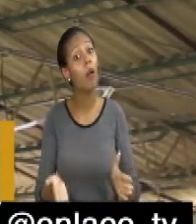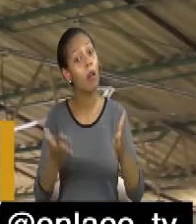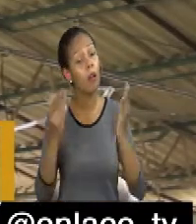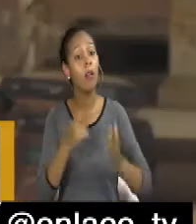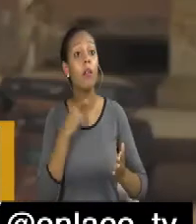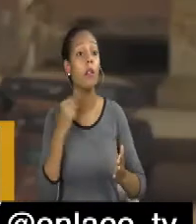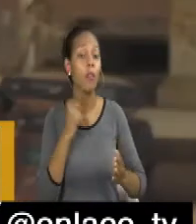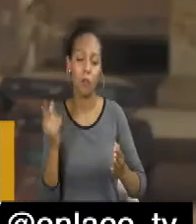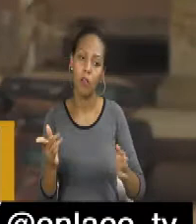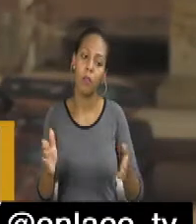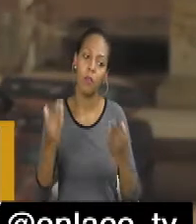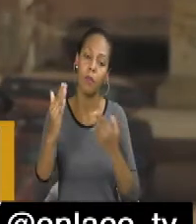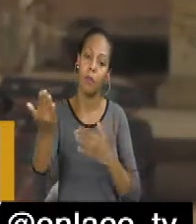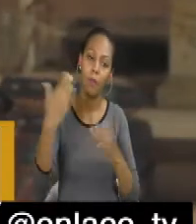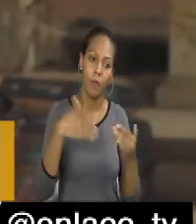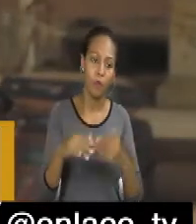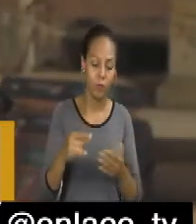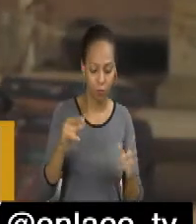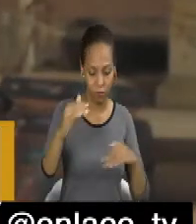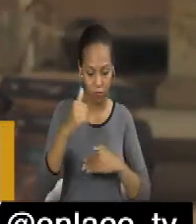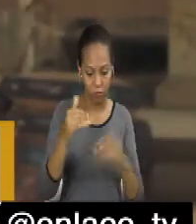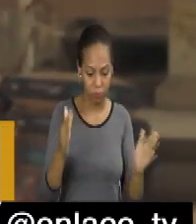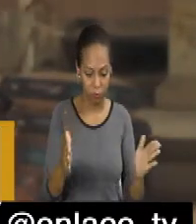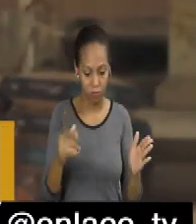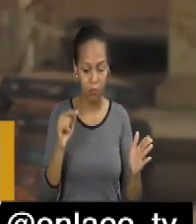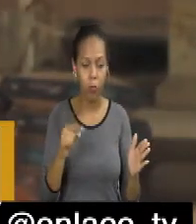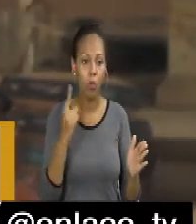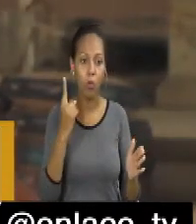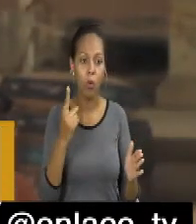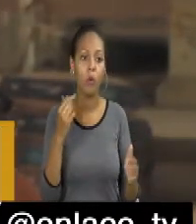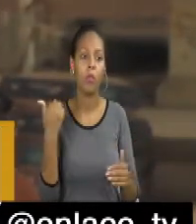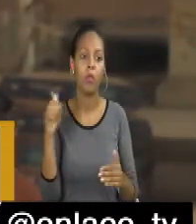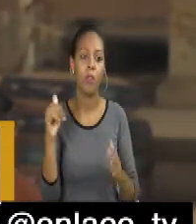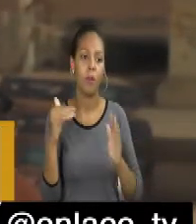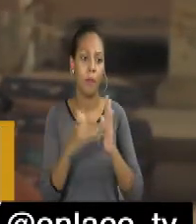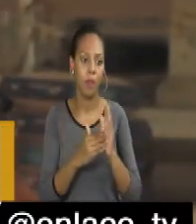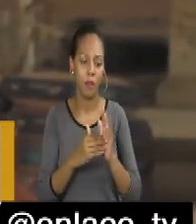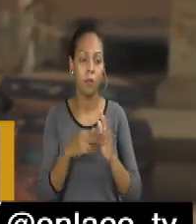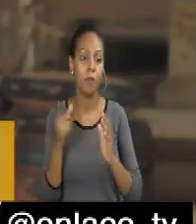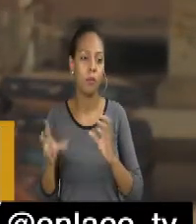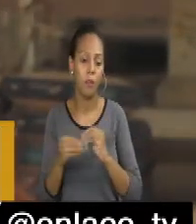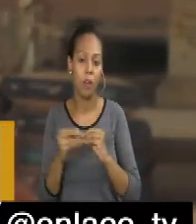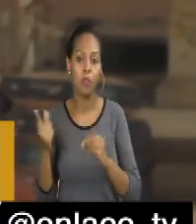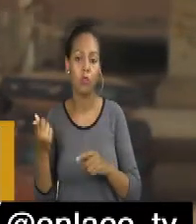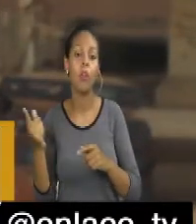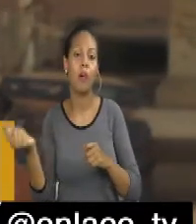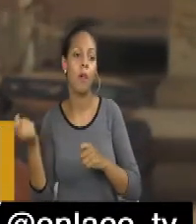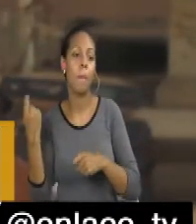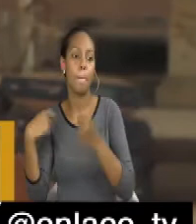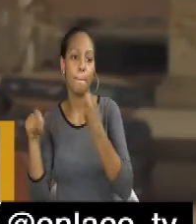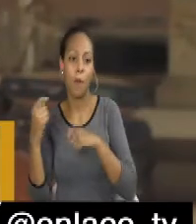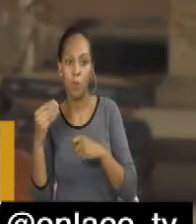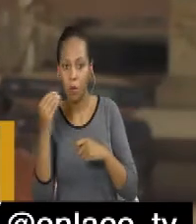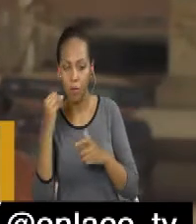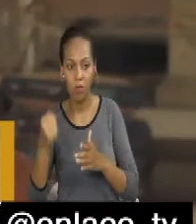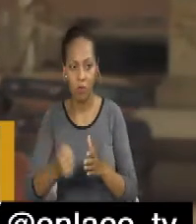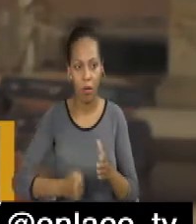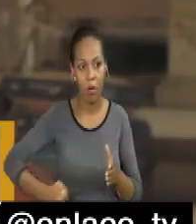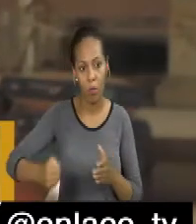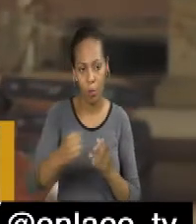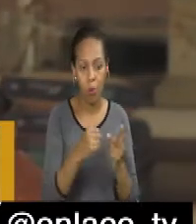bingo bazar. El valor del cartón es de 10,000 pesos y en el bazar vamos a tener venta de comidas típicas, sancocho,